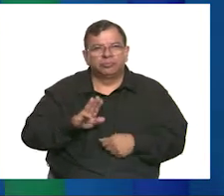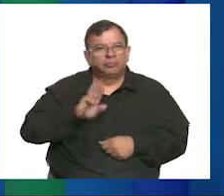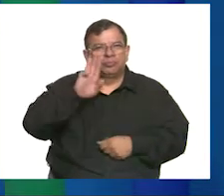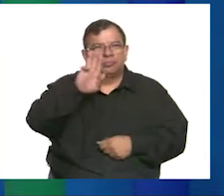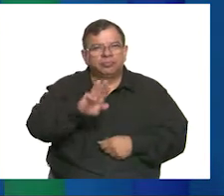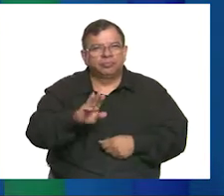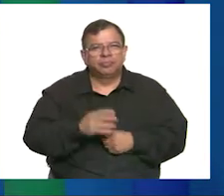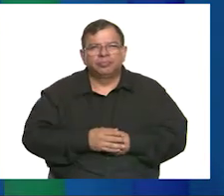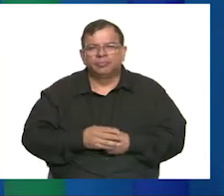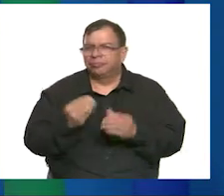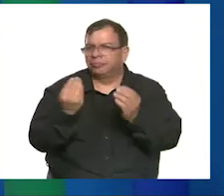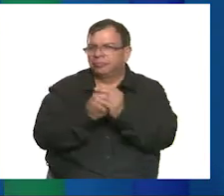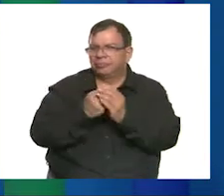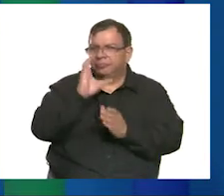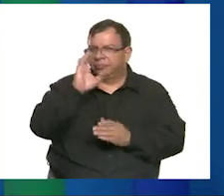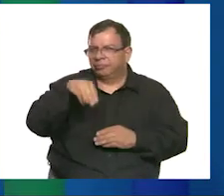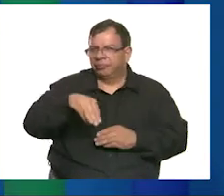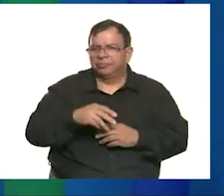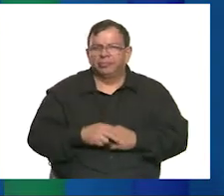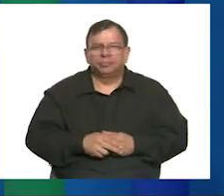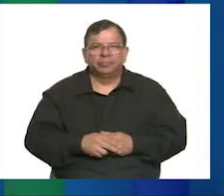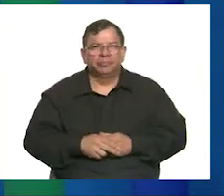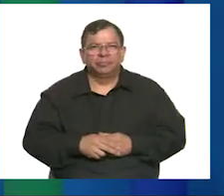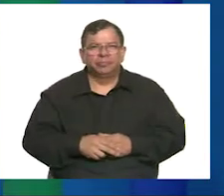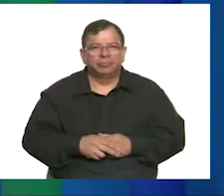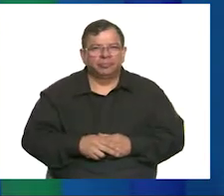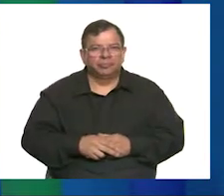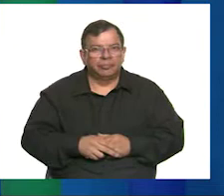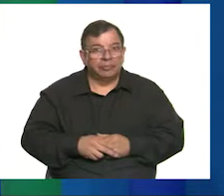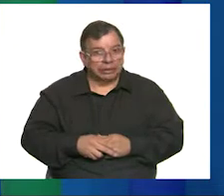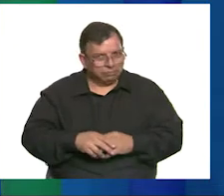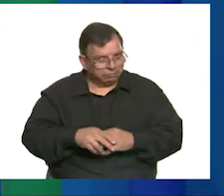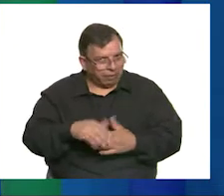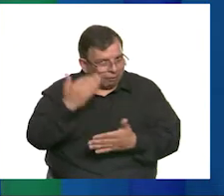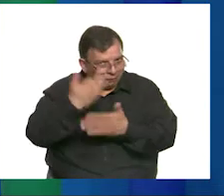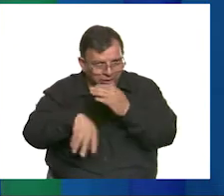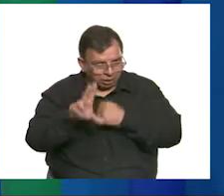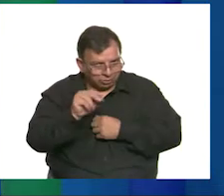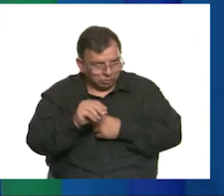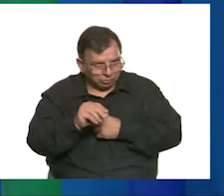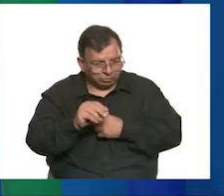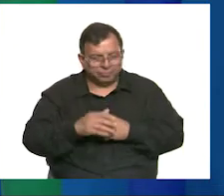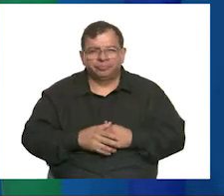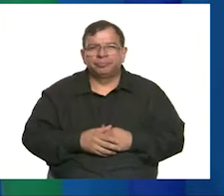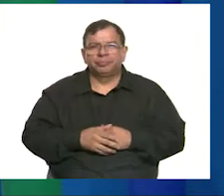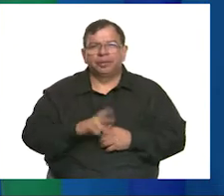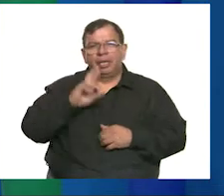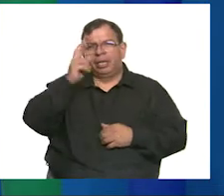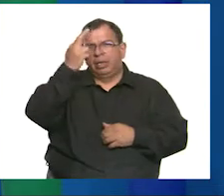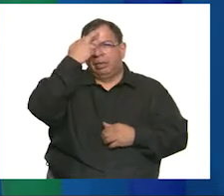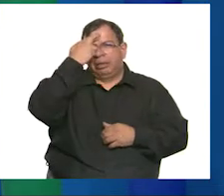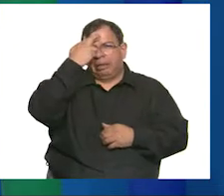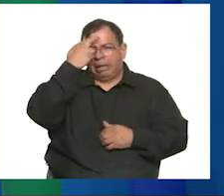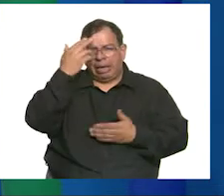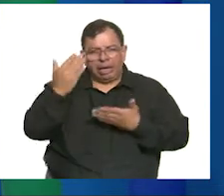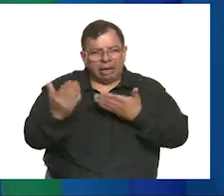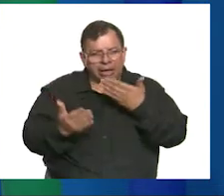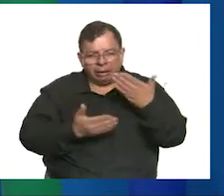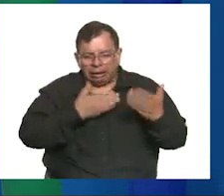miércoles en la siguiente clase de Ciencias Naturales. No vayan a faltar alumnas y alumnos y recuerden que para seguir